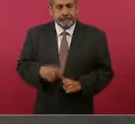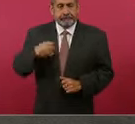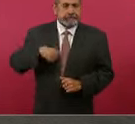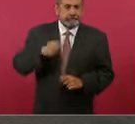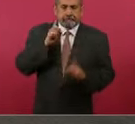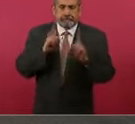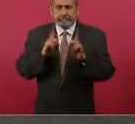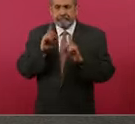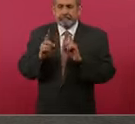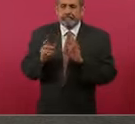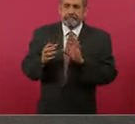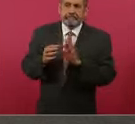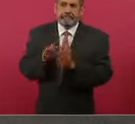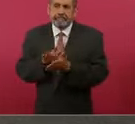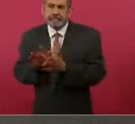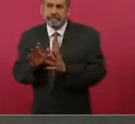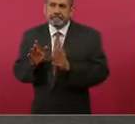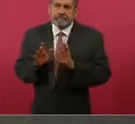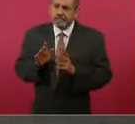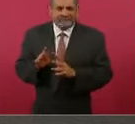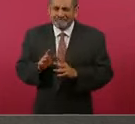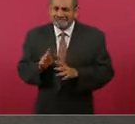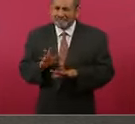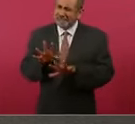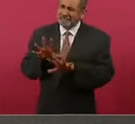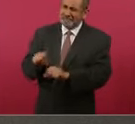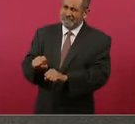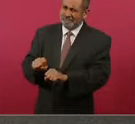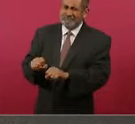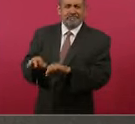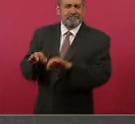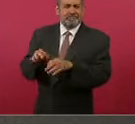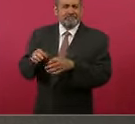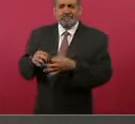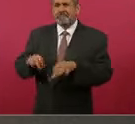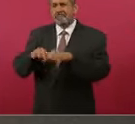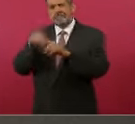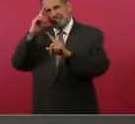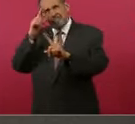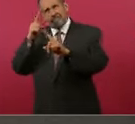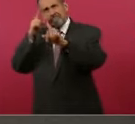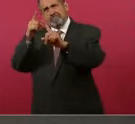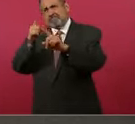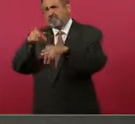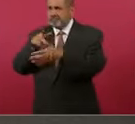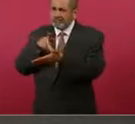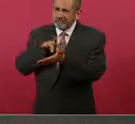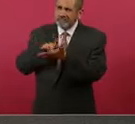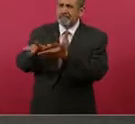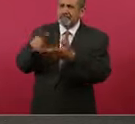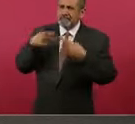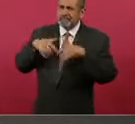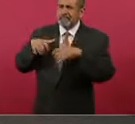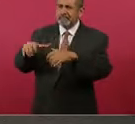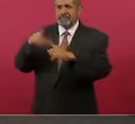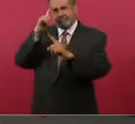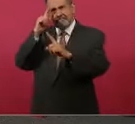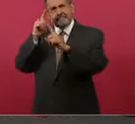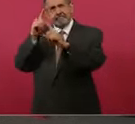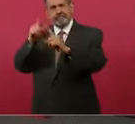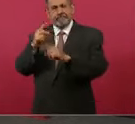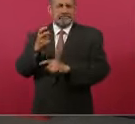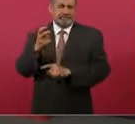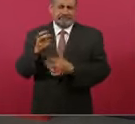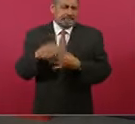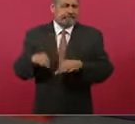titubeando. Hay que anclarse en los ideales, en los principios.